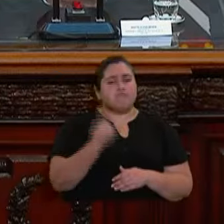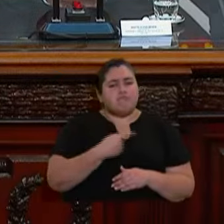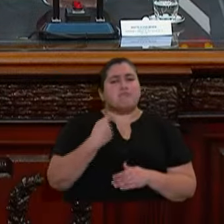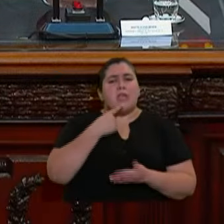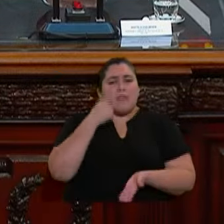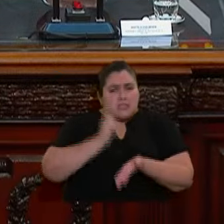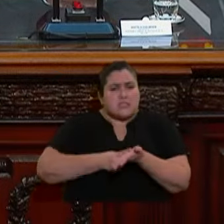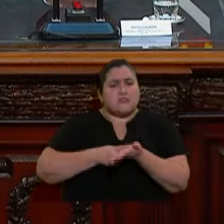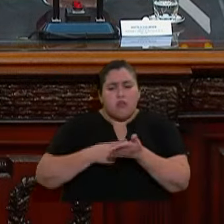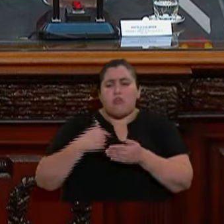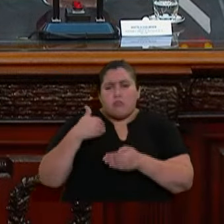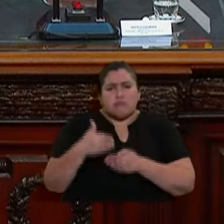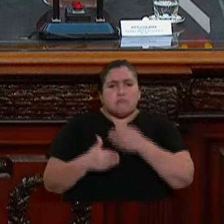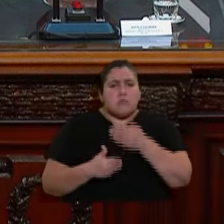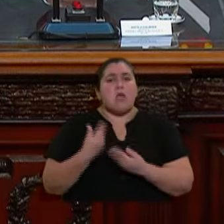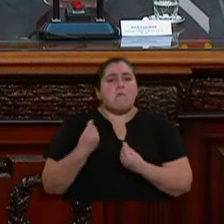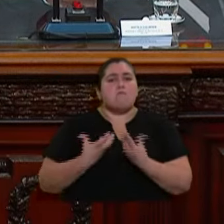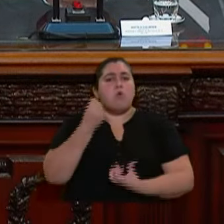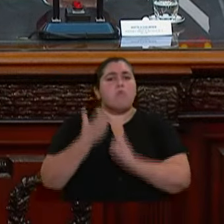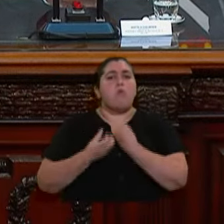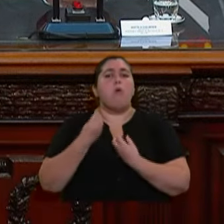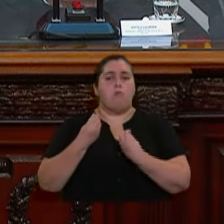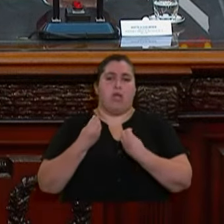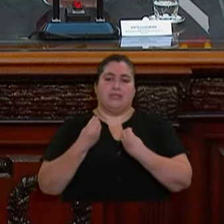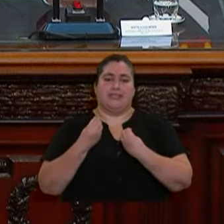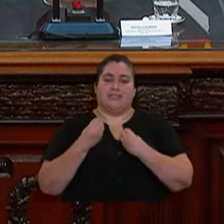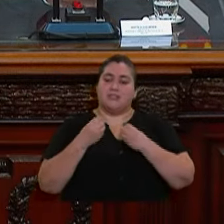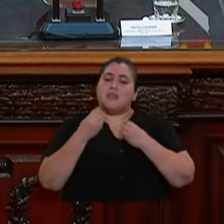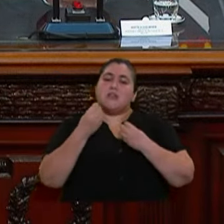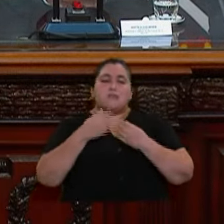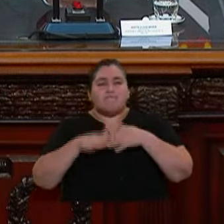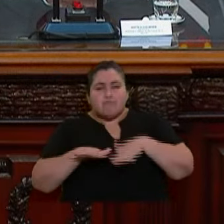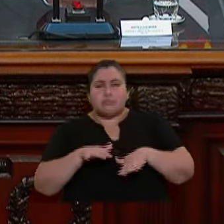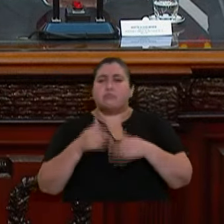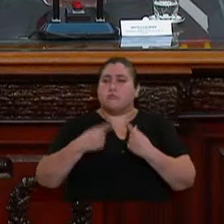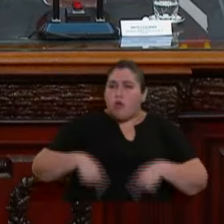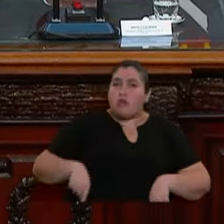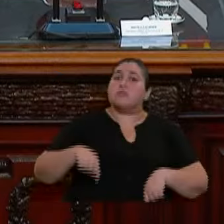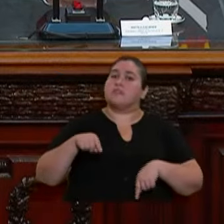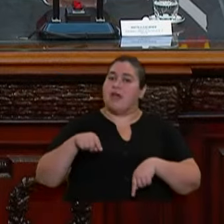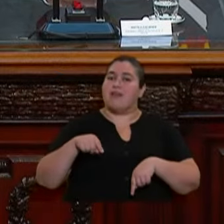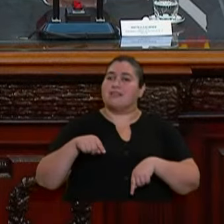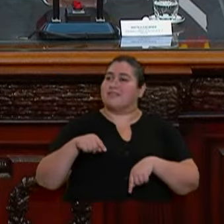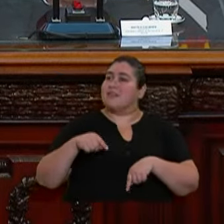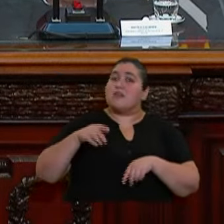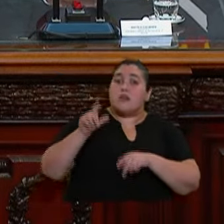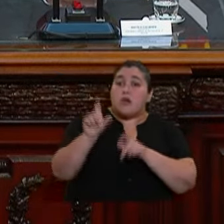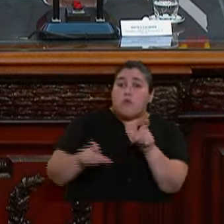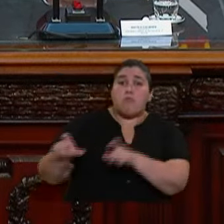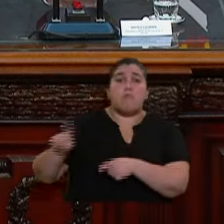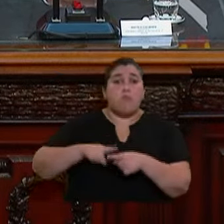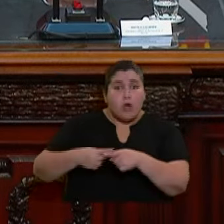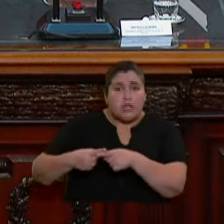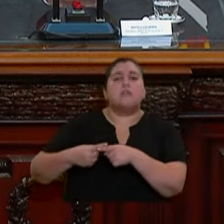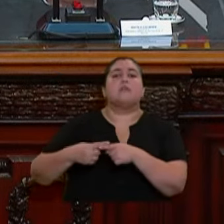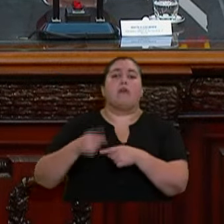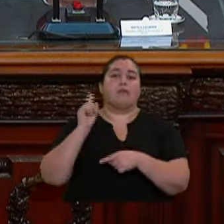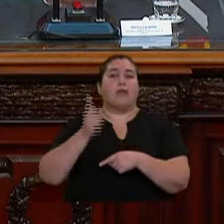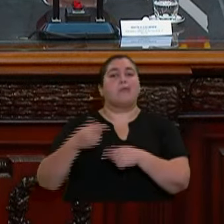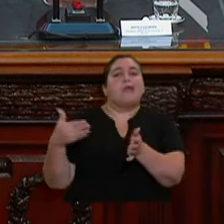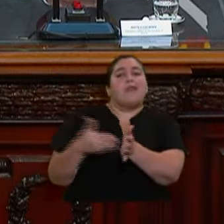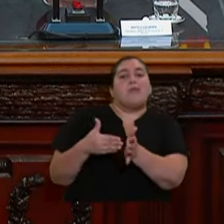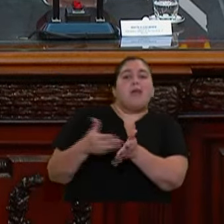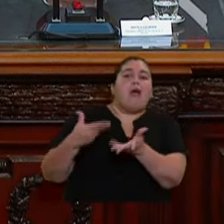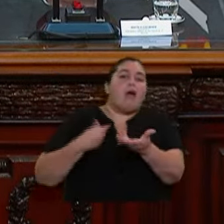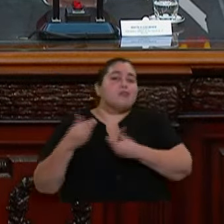estas medidas únicamente con los resortes del Poder Ejecutivo, sin apoyo de ningún tipo del resto del arco político, salvo honrosas